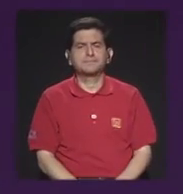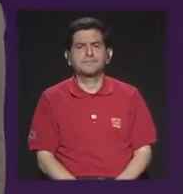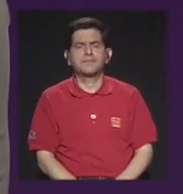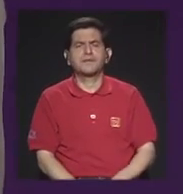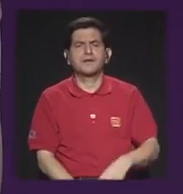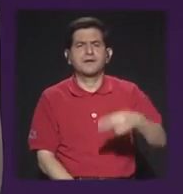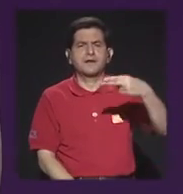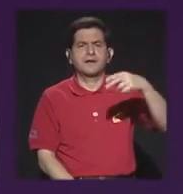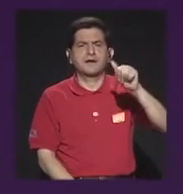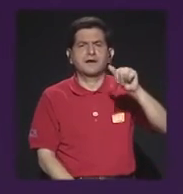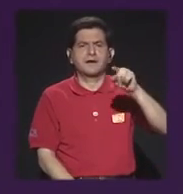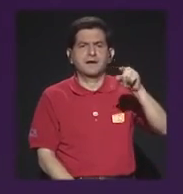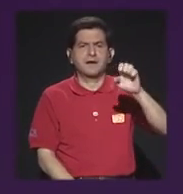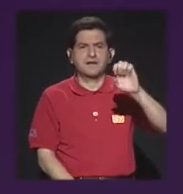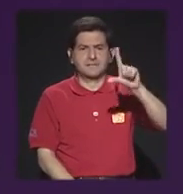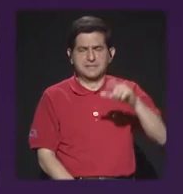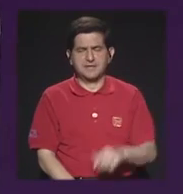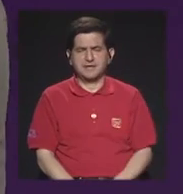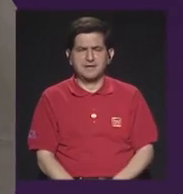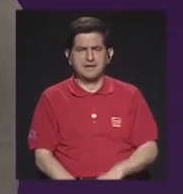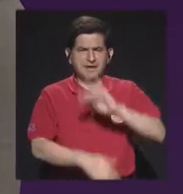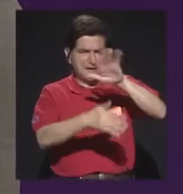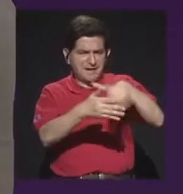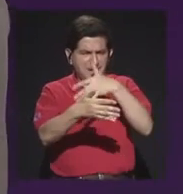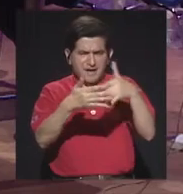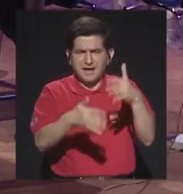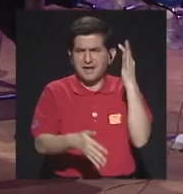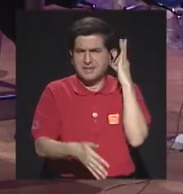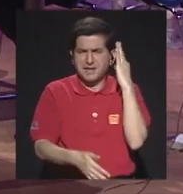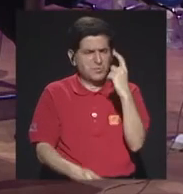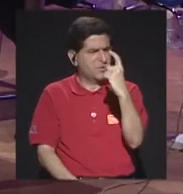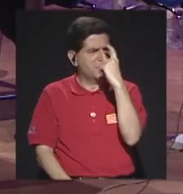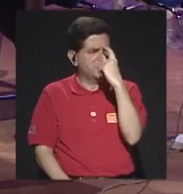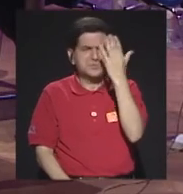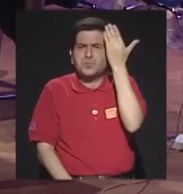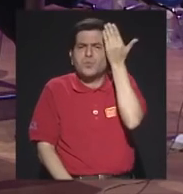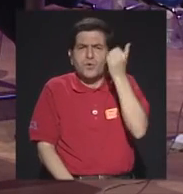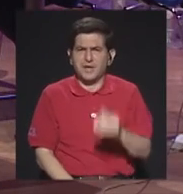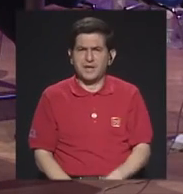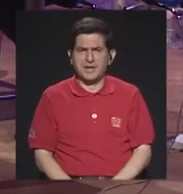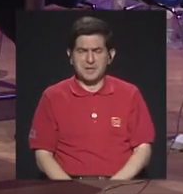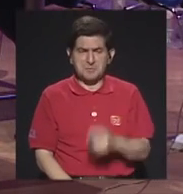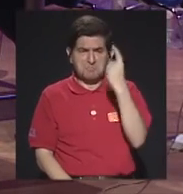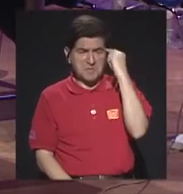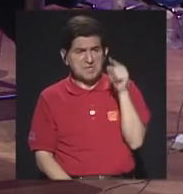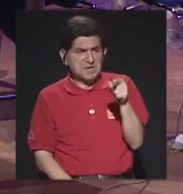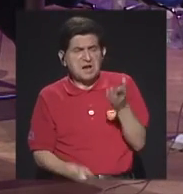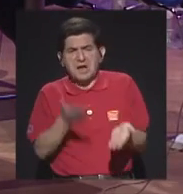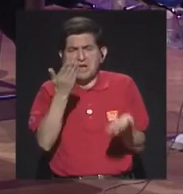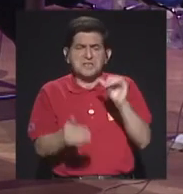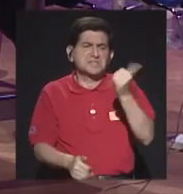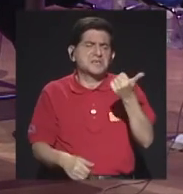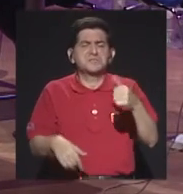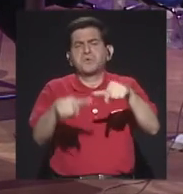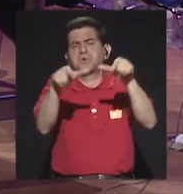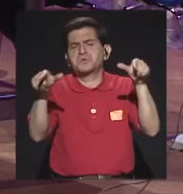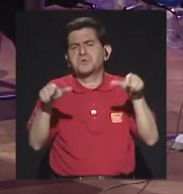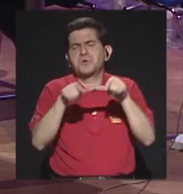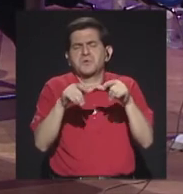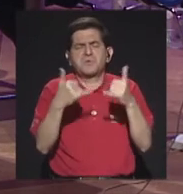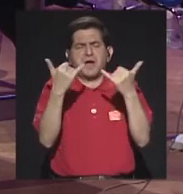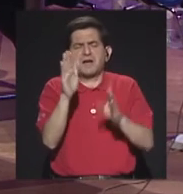cuéntenos, ¿por qué una agenda de mujeres en Escazú? Hay quienes piensan que Escazú es como otro país, ¿verdad? De